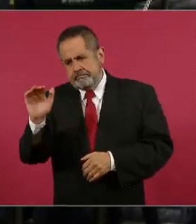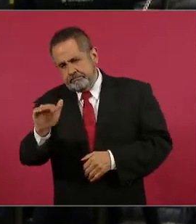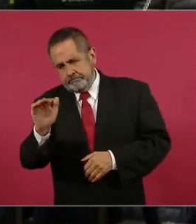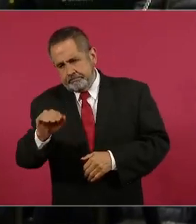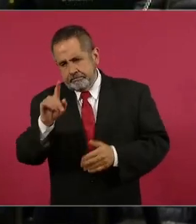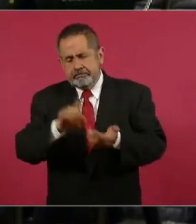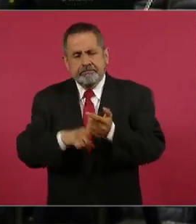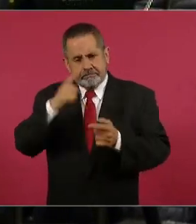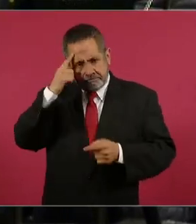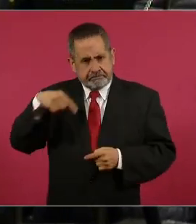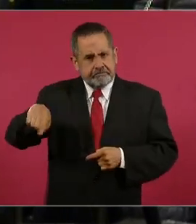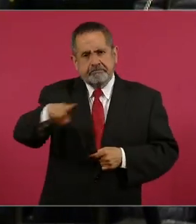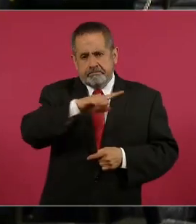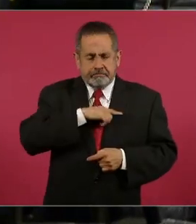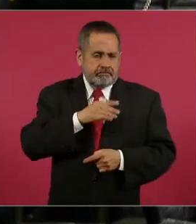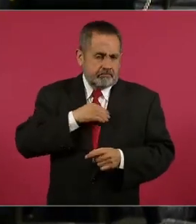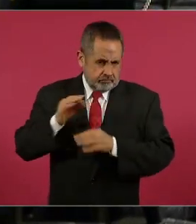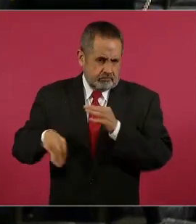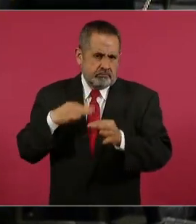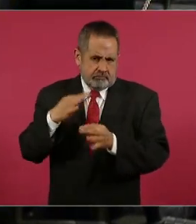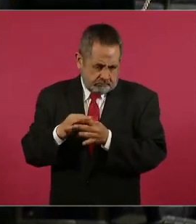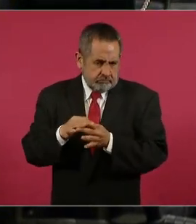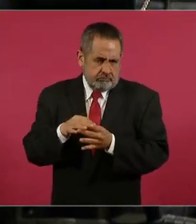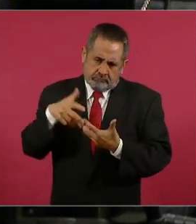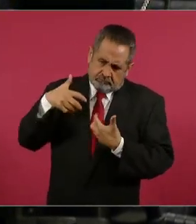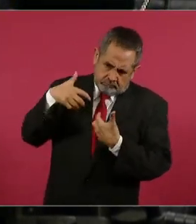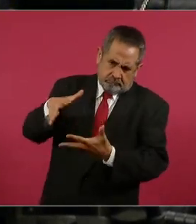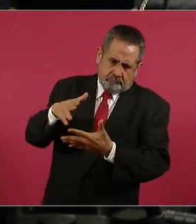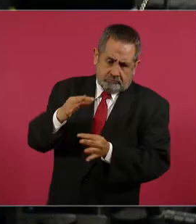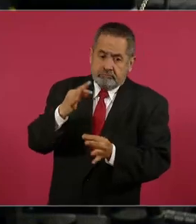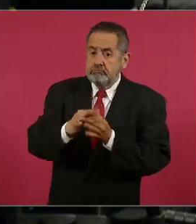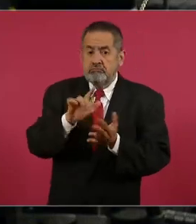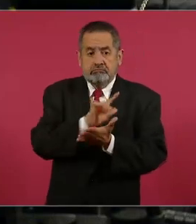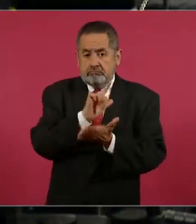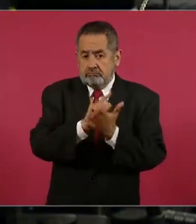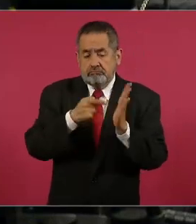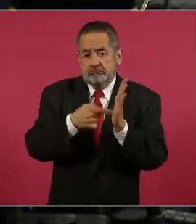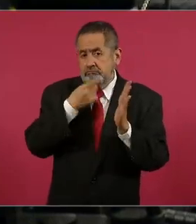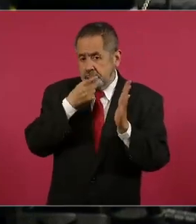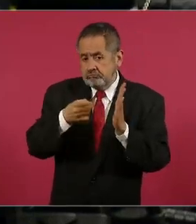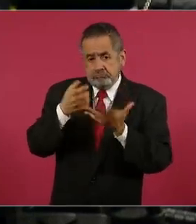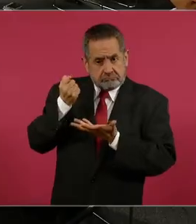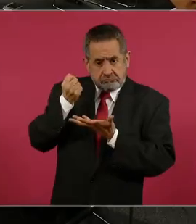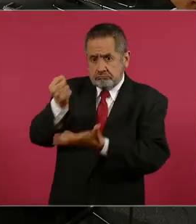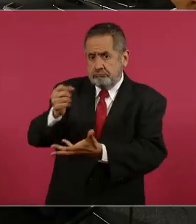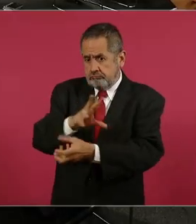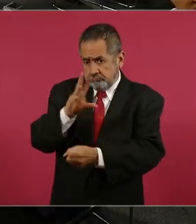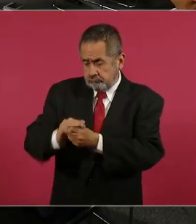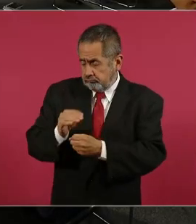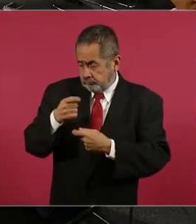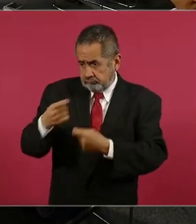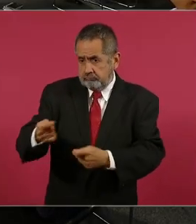este espacio para que se cumpla con darle lo que le corresponde. Sí,